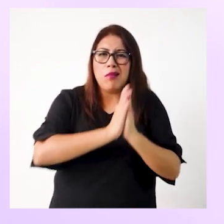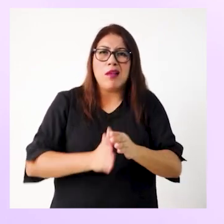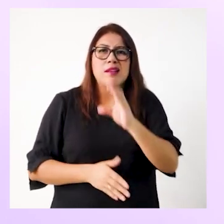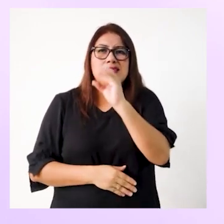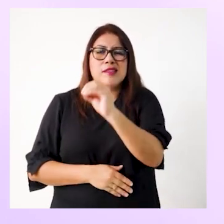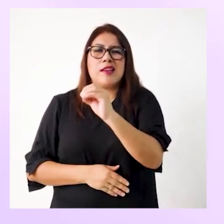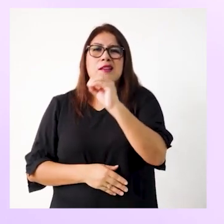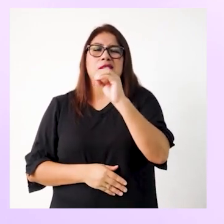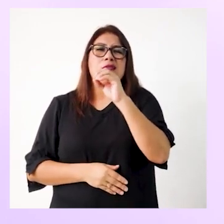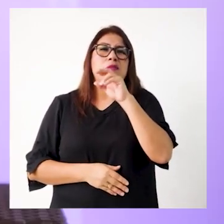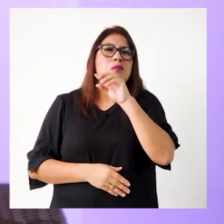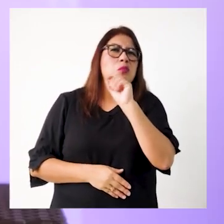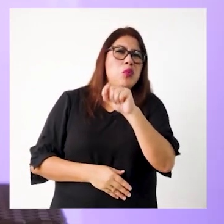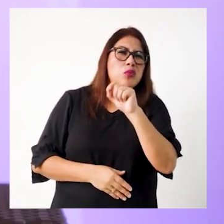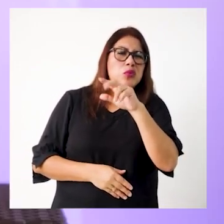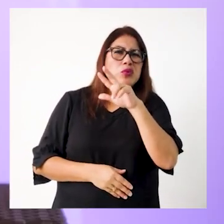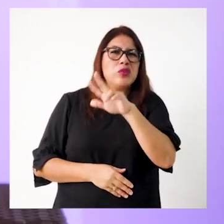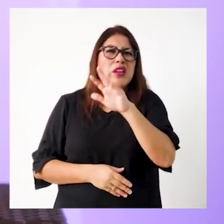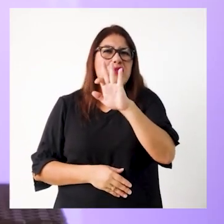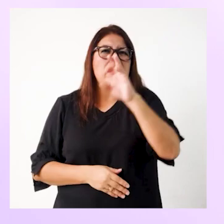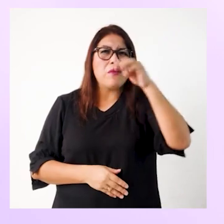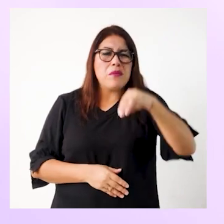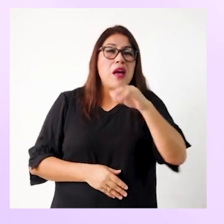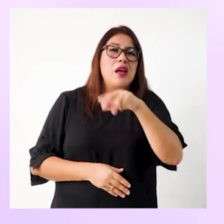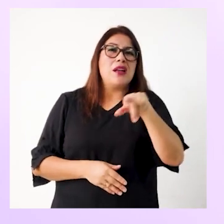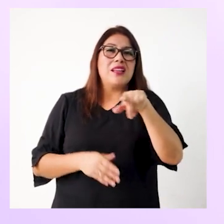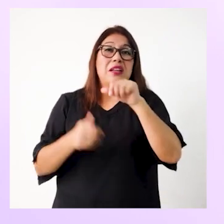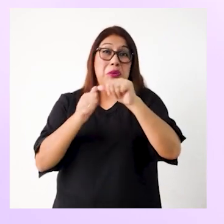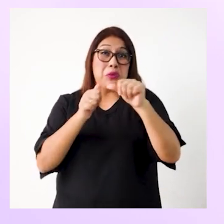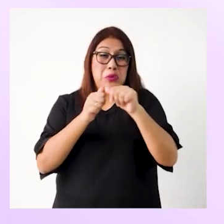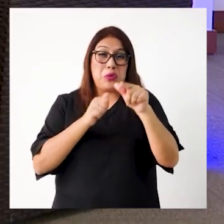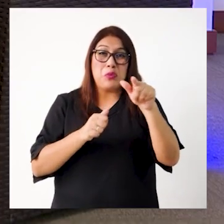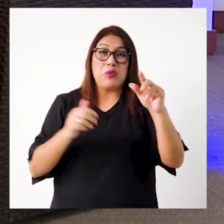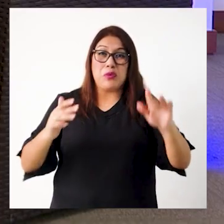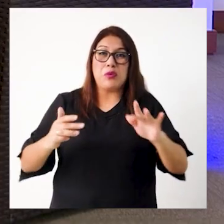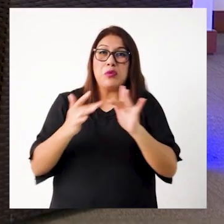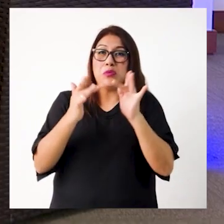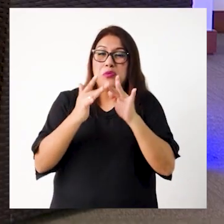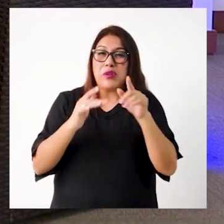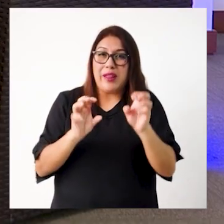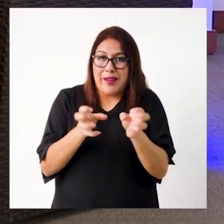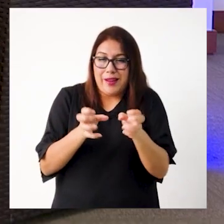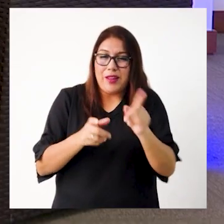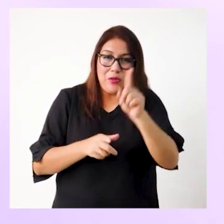el 103.9 FM. Ya saben, amigos, no se ya olviden lo de saben, sintonizarlo,